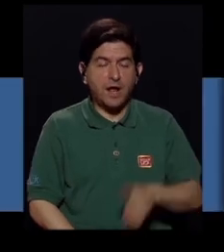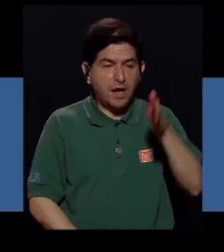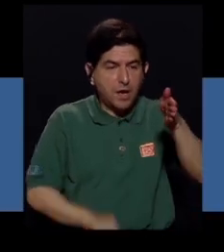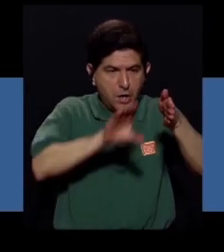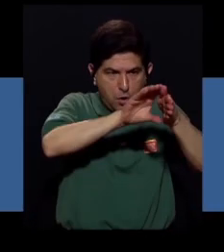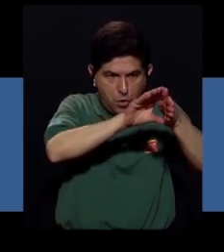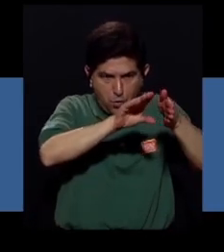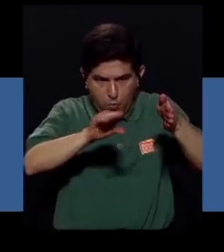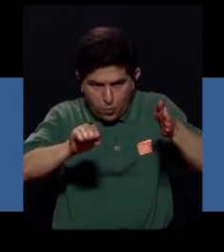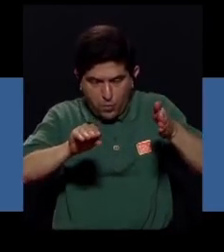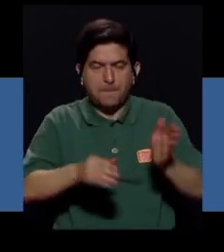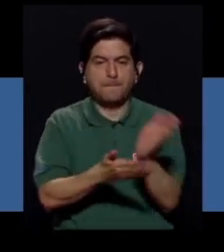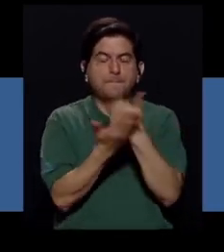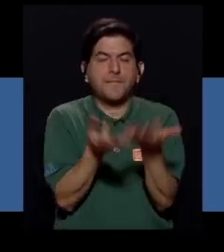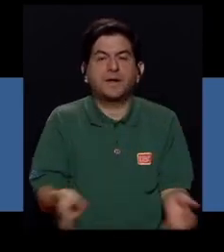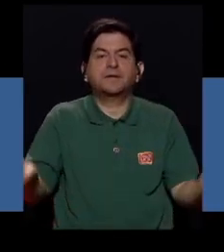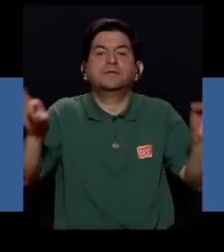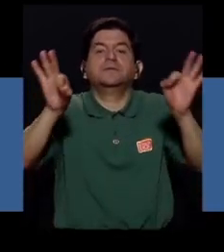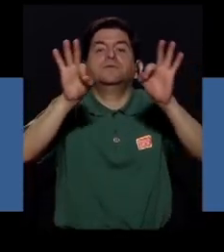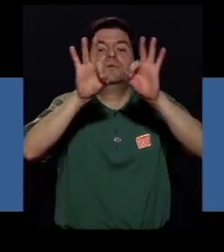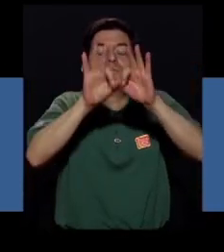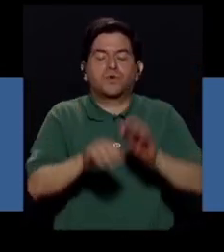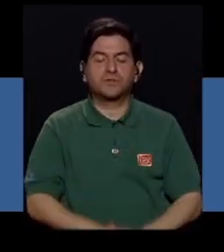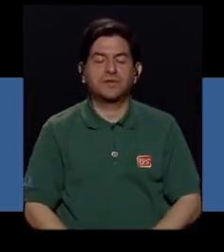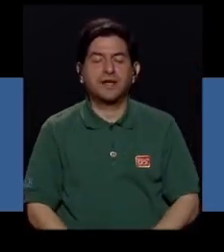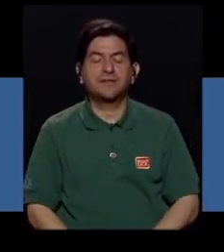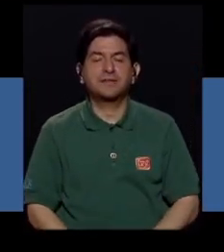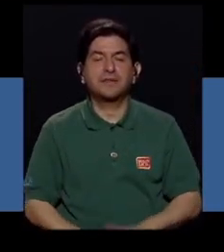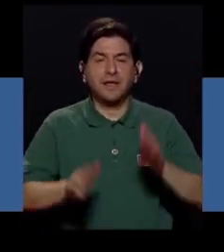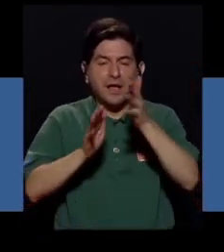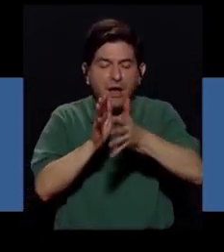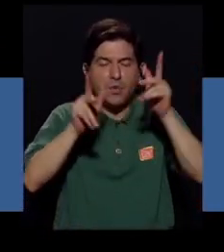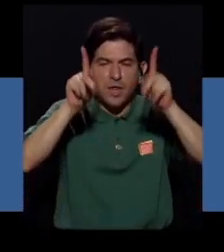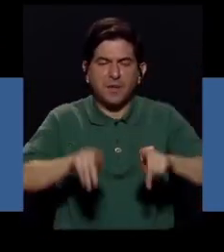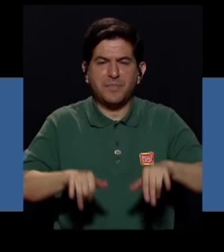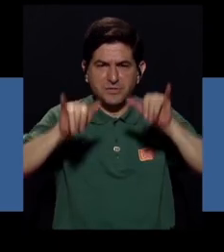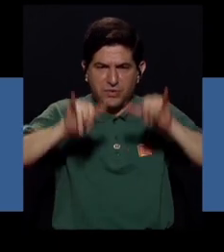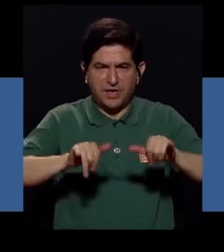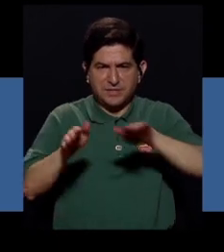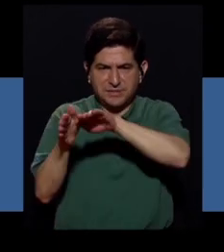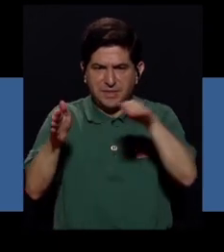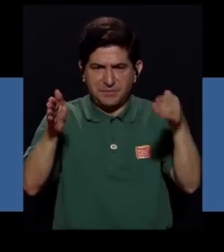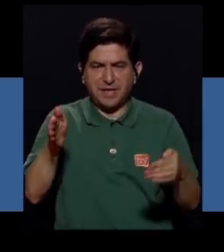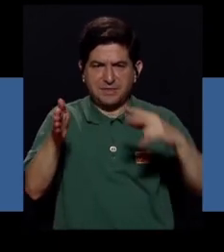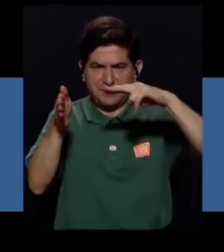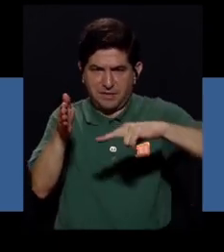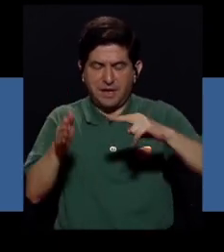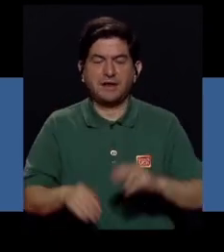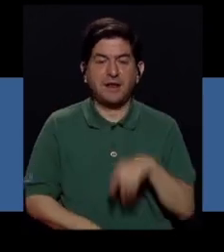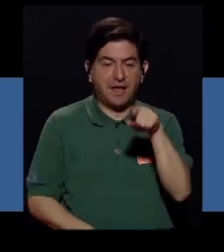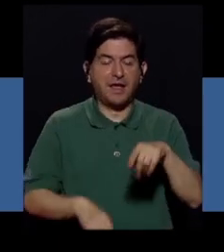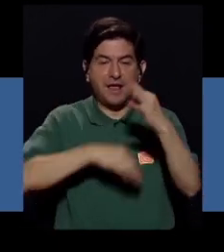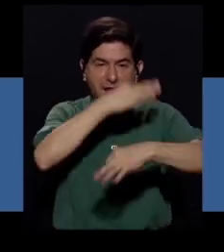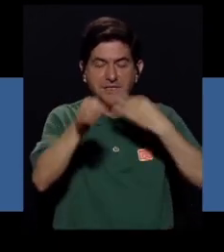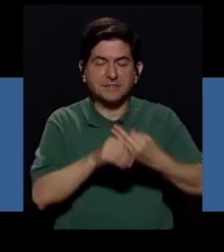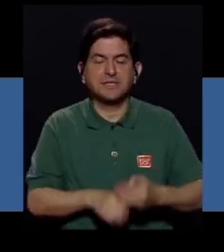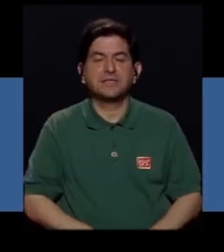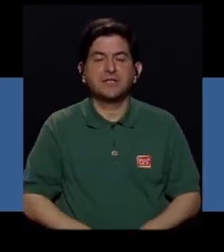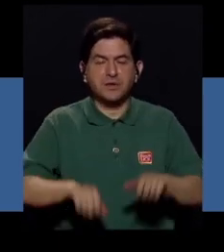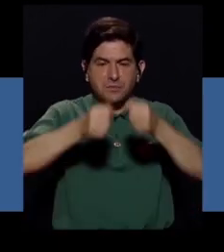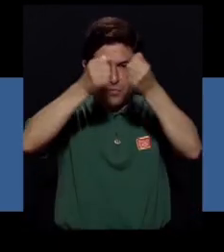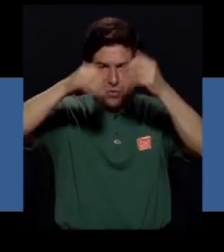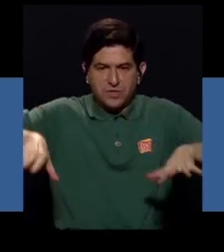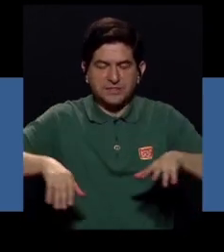cuñas. Una parte importante en el cuidado de una persona encamada es usar una sábana como esta.